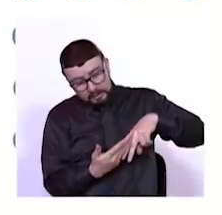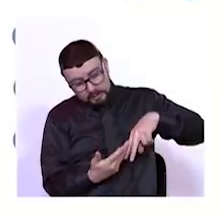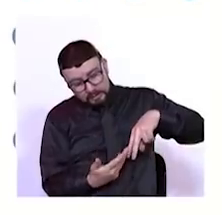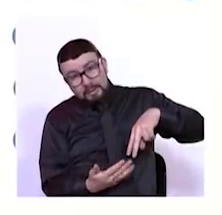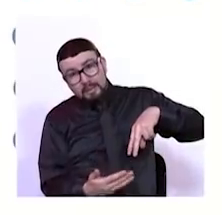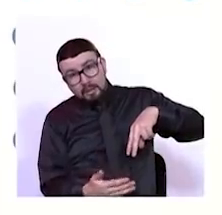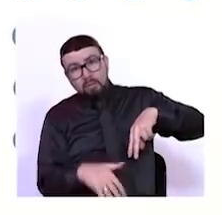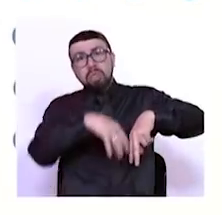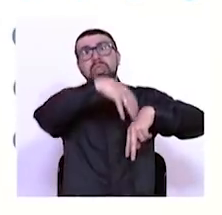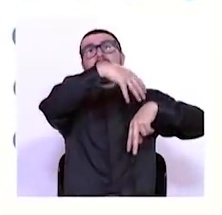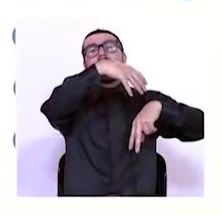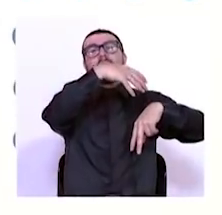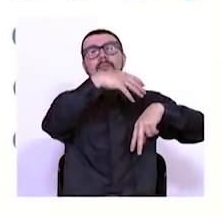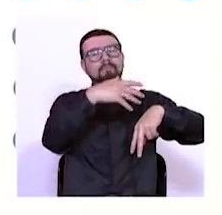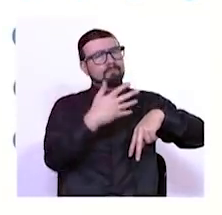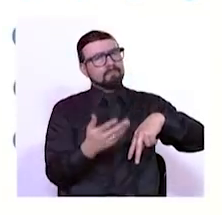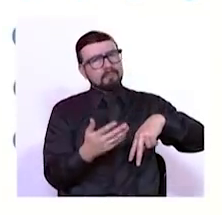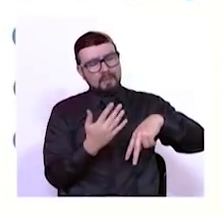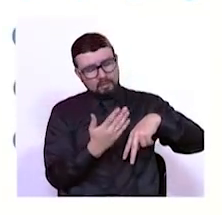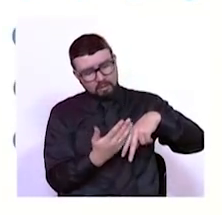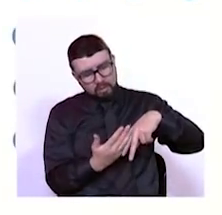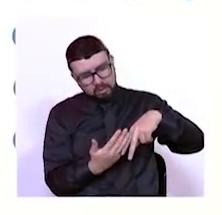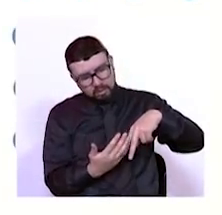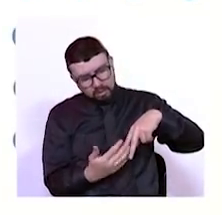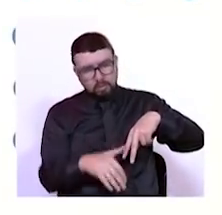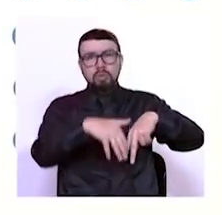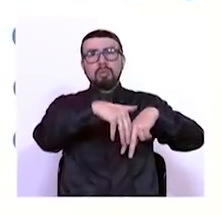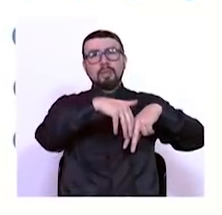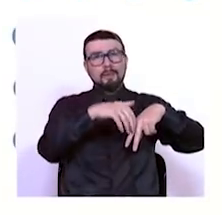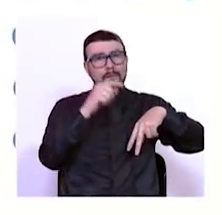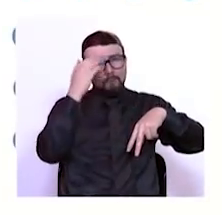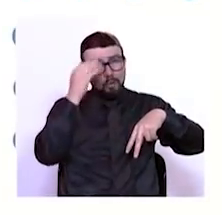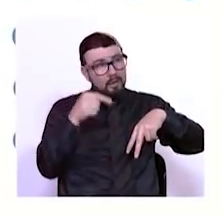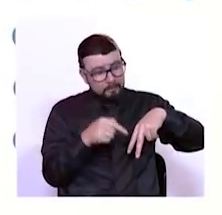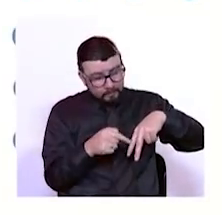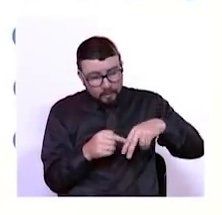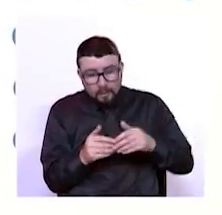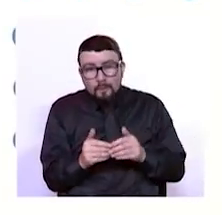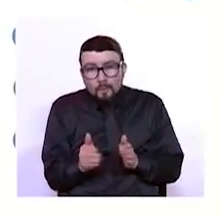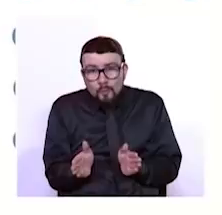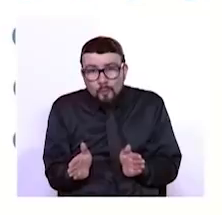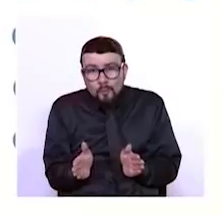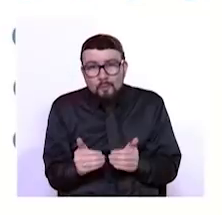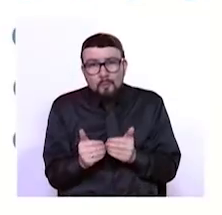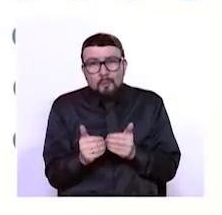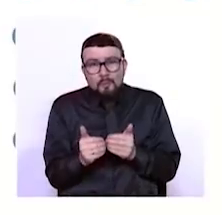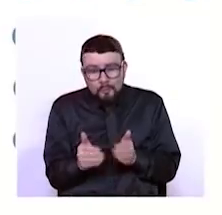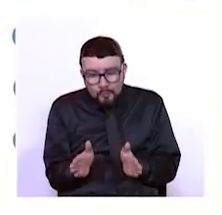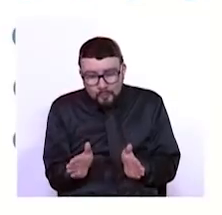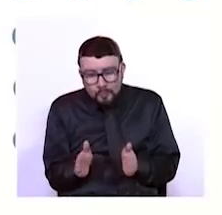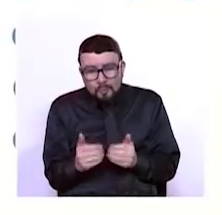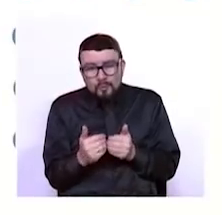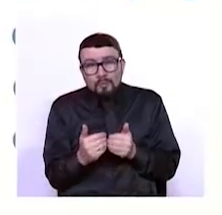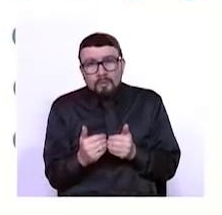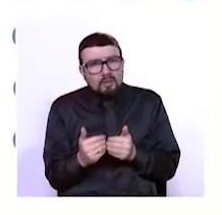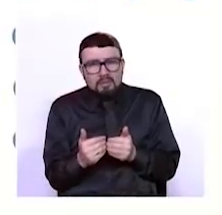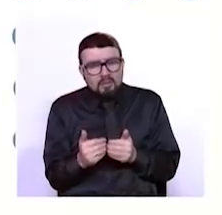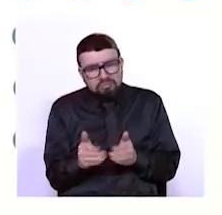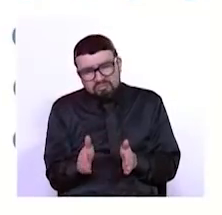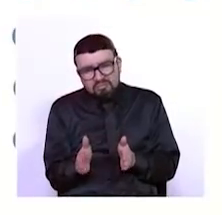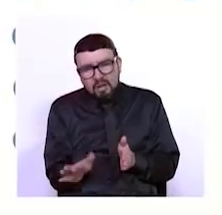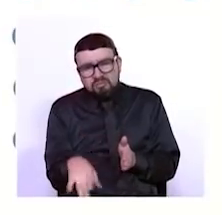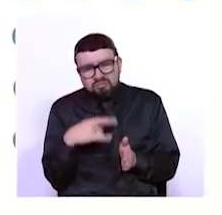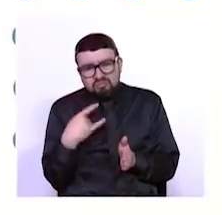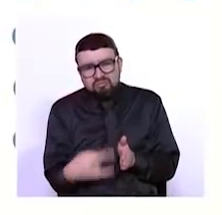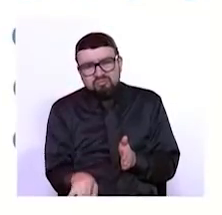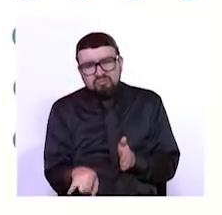las valvulitas en la pierna se queda abierta y se devuelve. Alguna paciente de esta semana